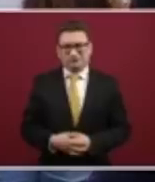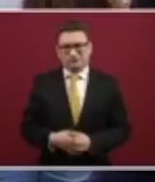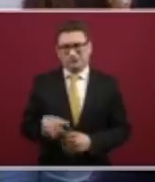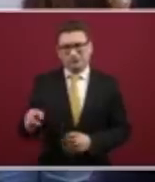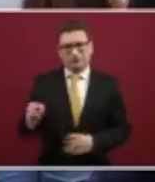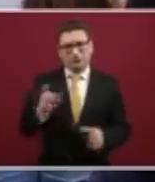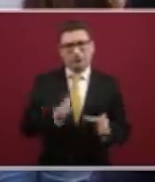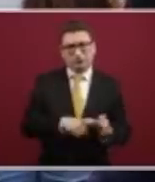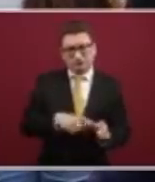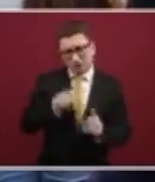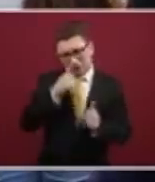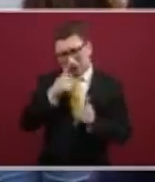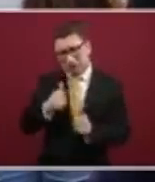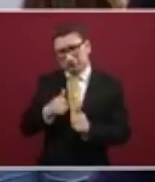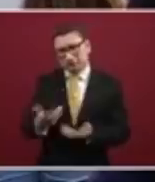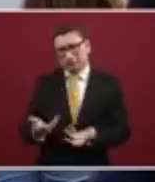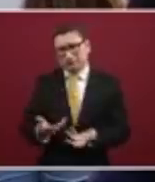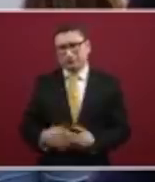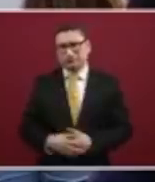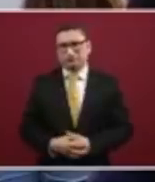atendían.